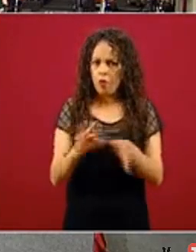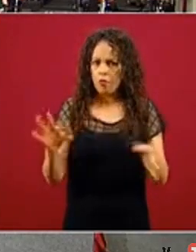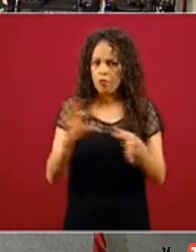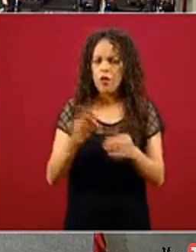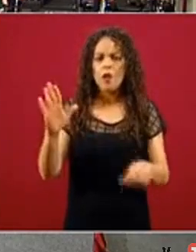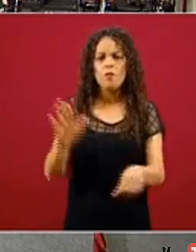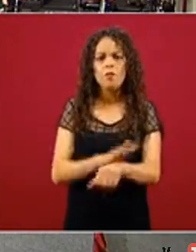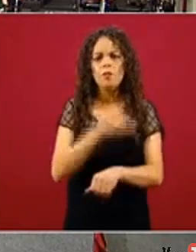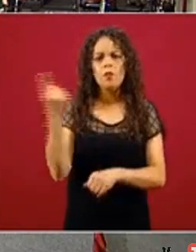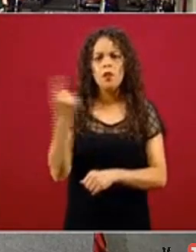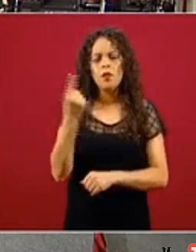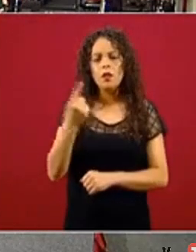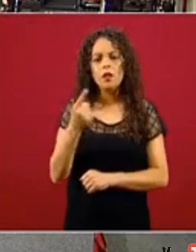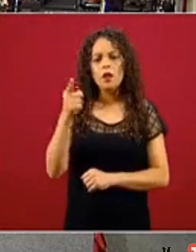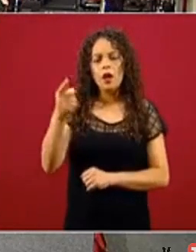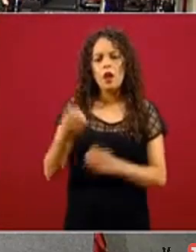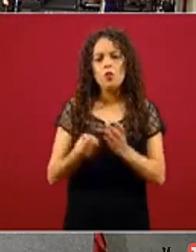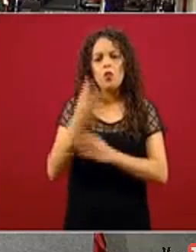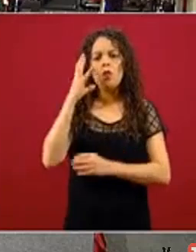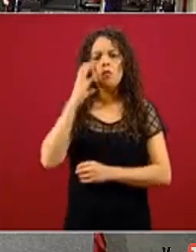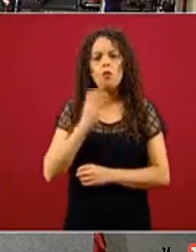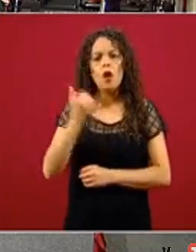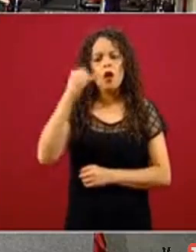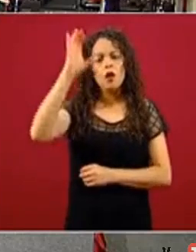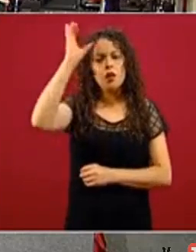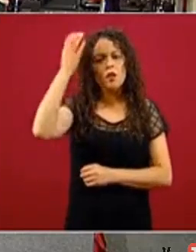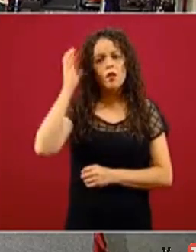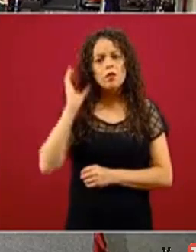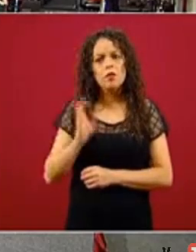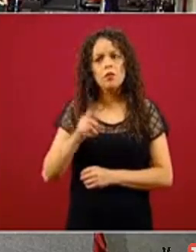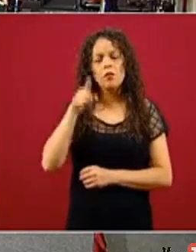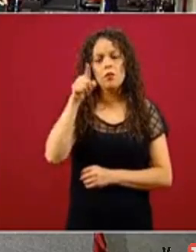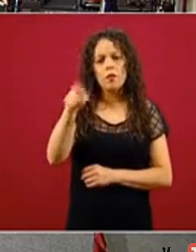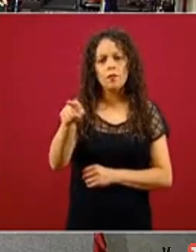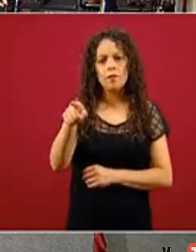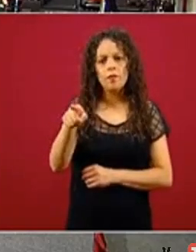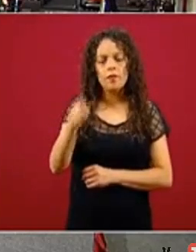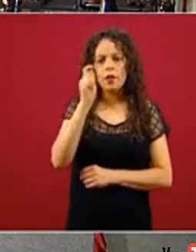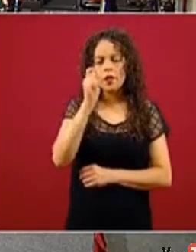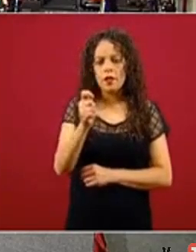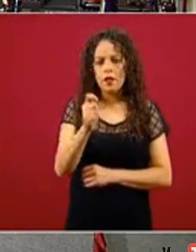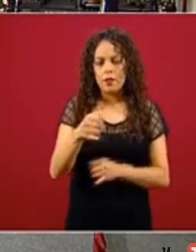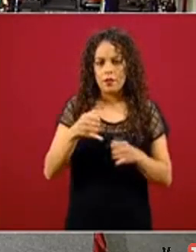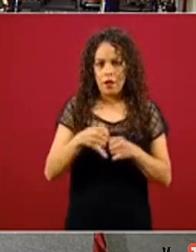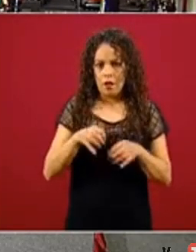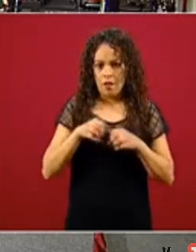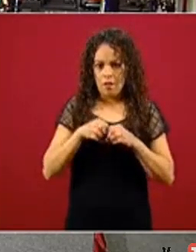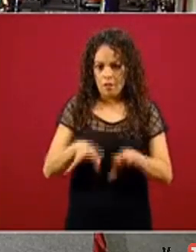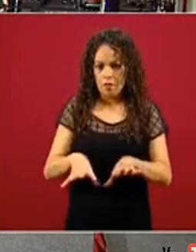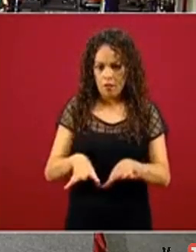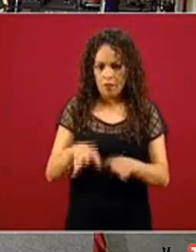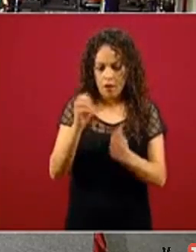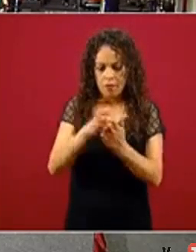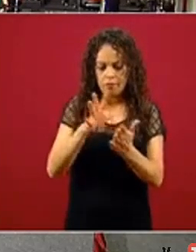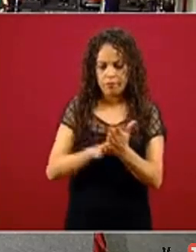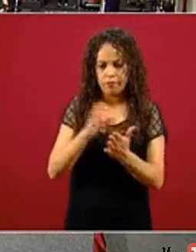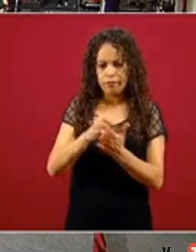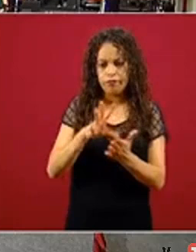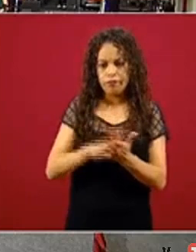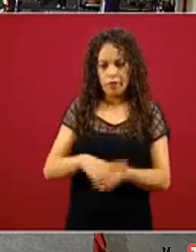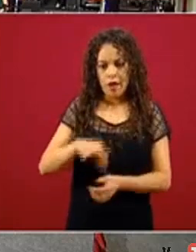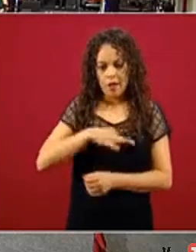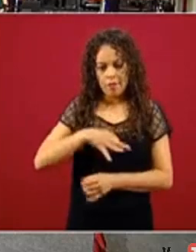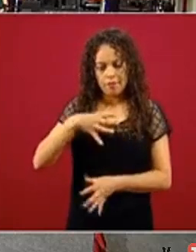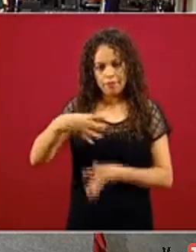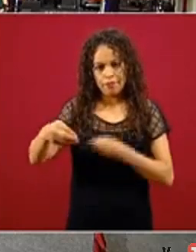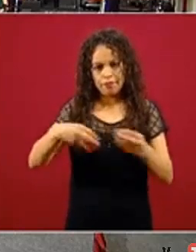Coahuila son estos estados que presentan más rezago en el reporte de la información y de los casos. ¿A qué se debe? Y si